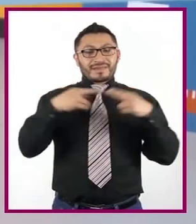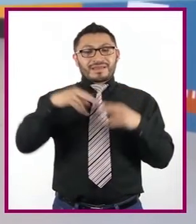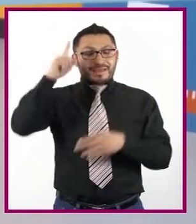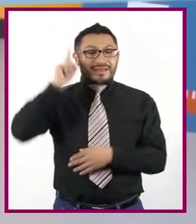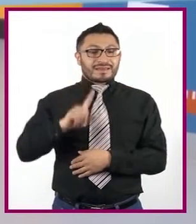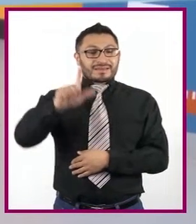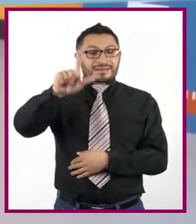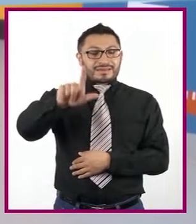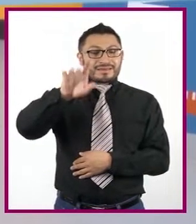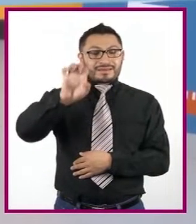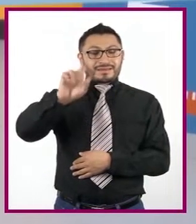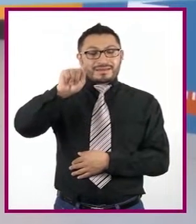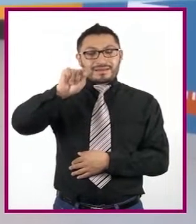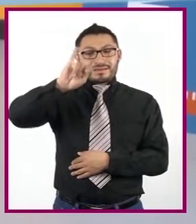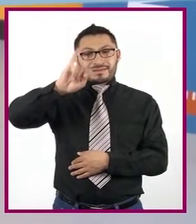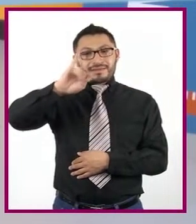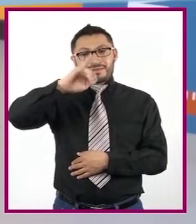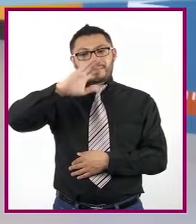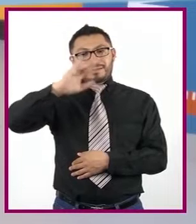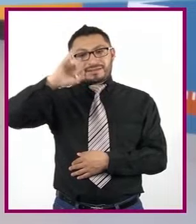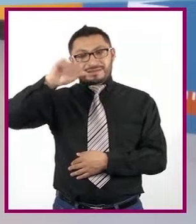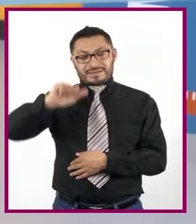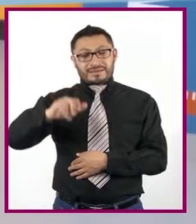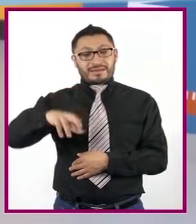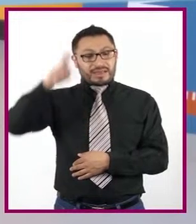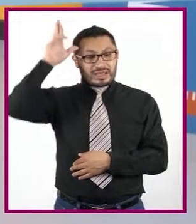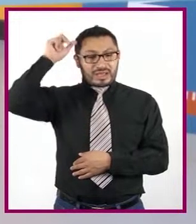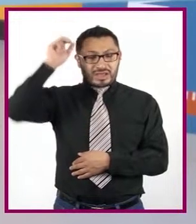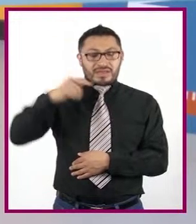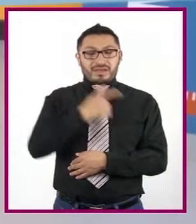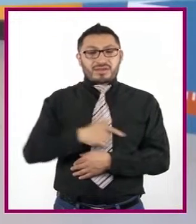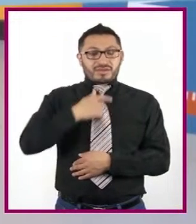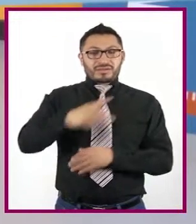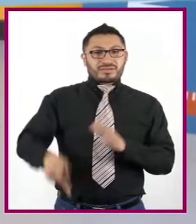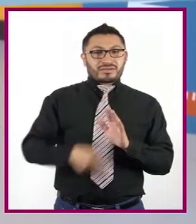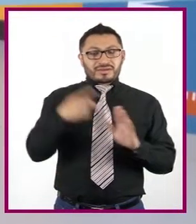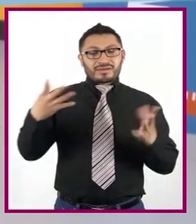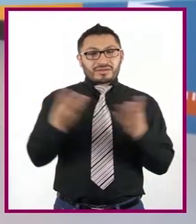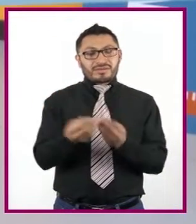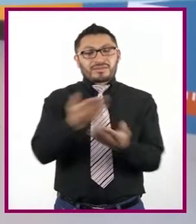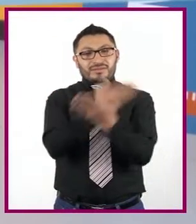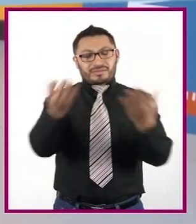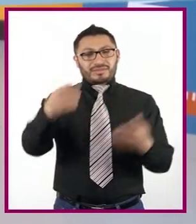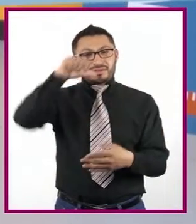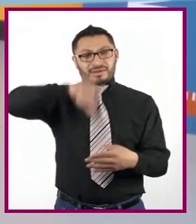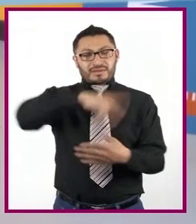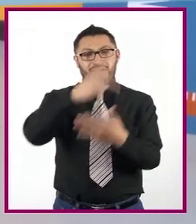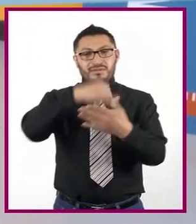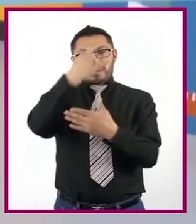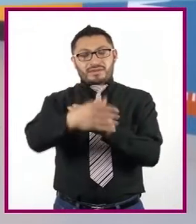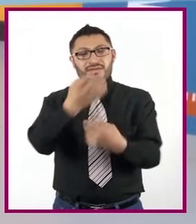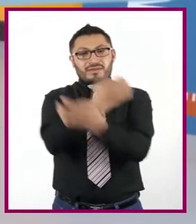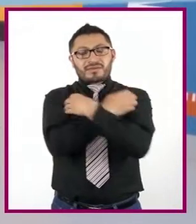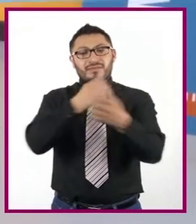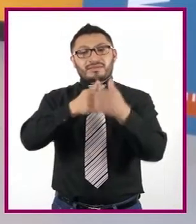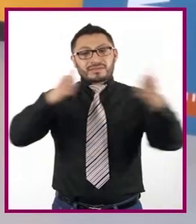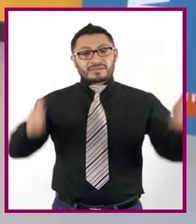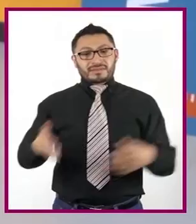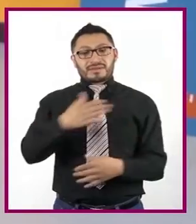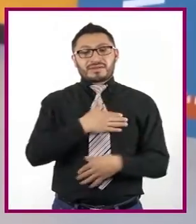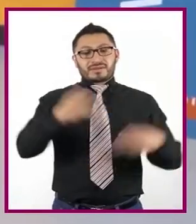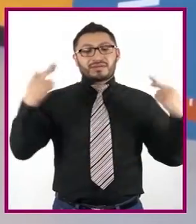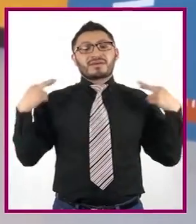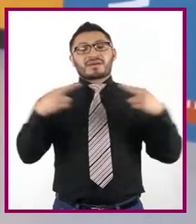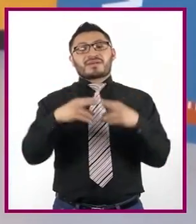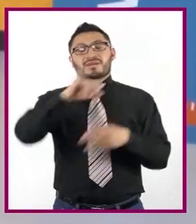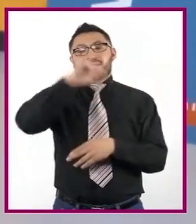Leticia Conejo y me da mucho gusto estar nuevamente con ustedes en este proyecto de educación a distancia. Yo soy el profesor Jared y